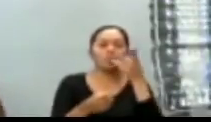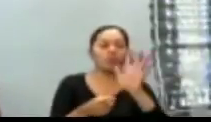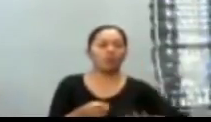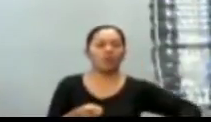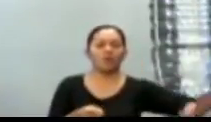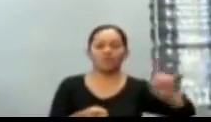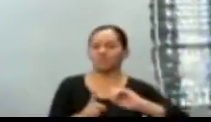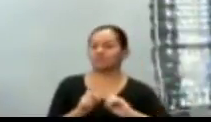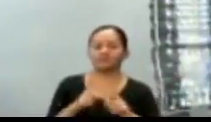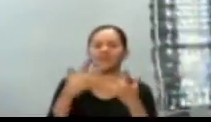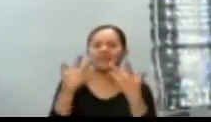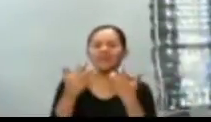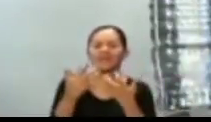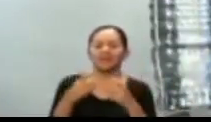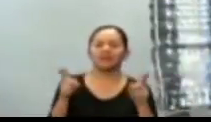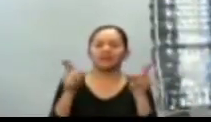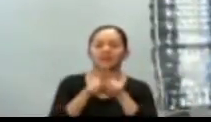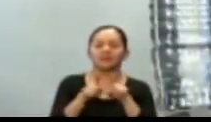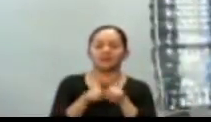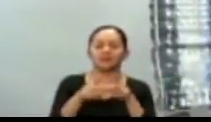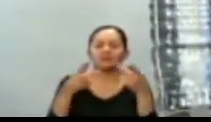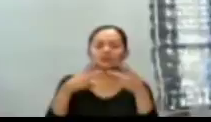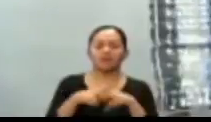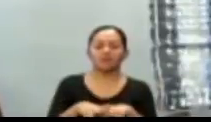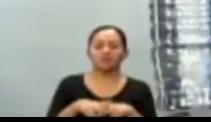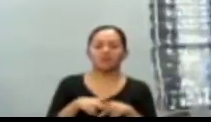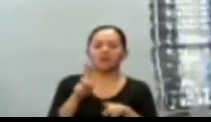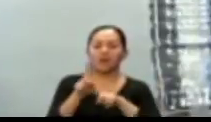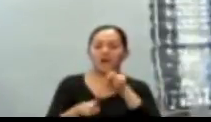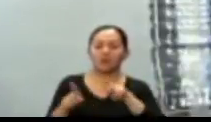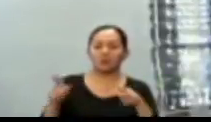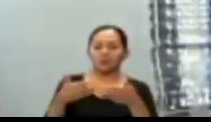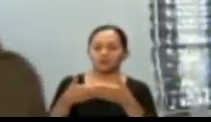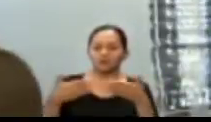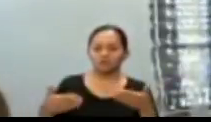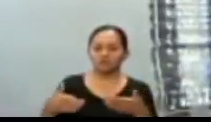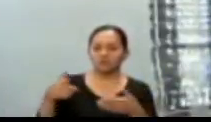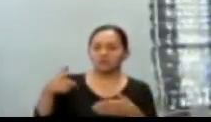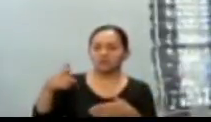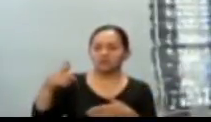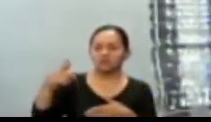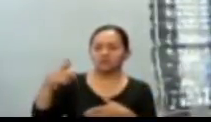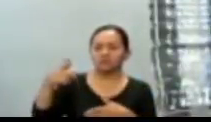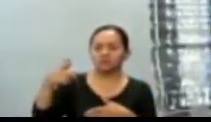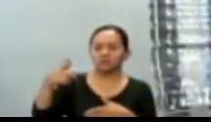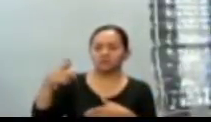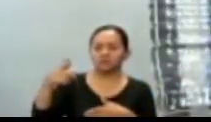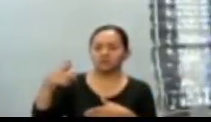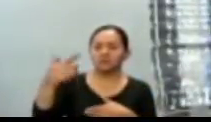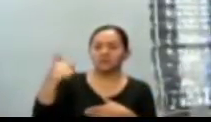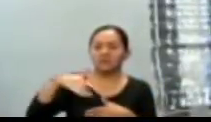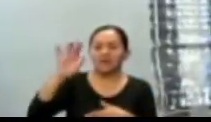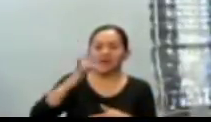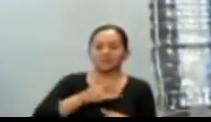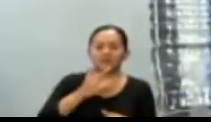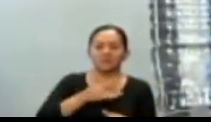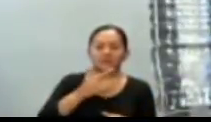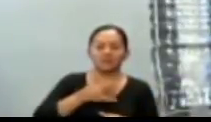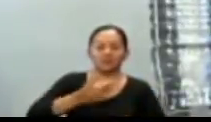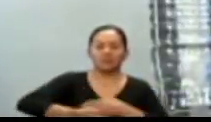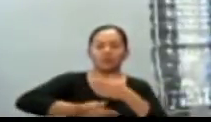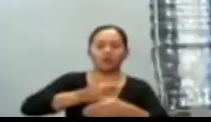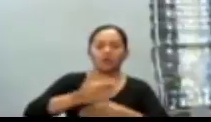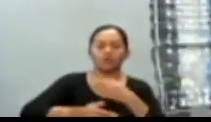solamente es de los sectores de los actores subalternos, o sea, que es una tendencia que ha impregnado a los gobiernos,